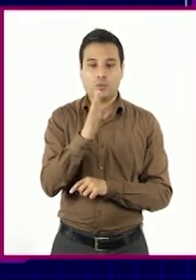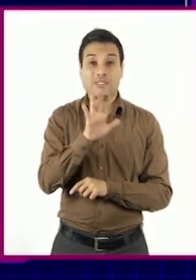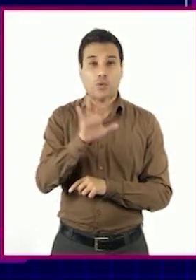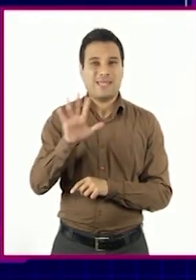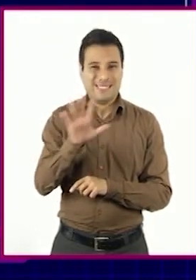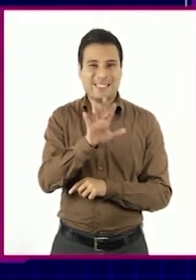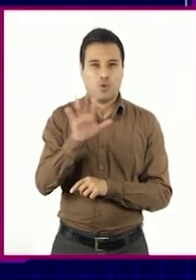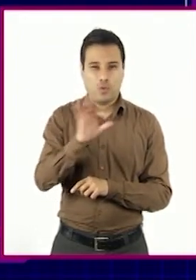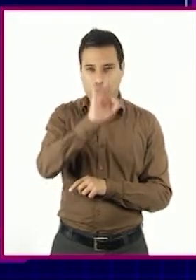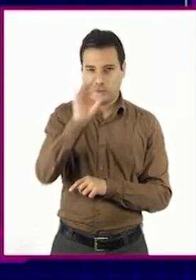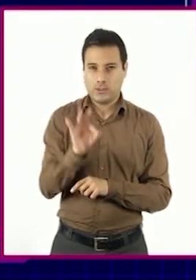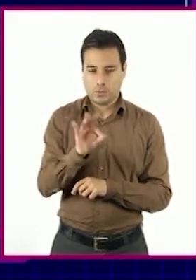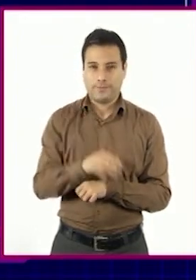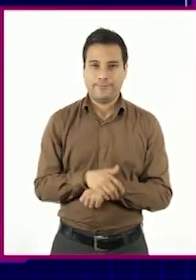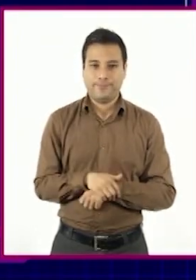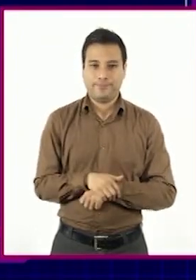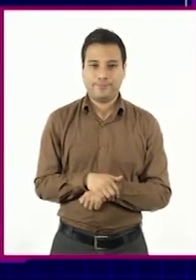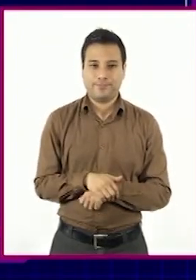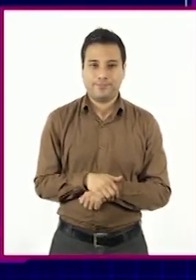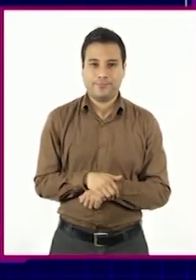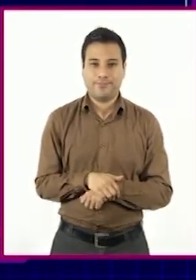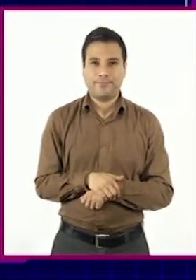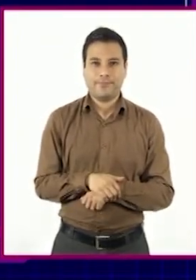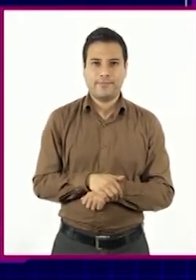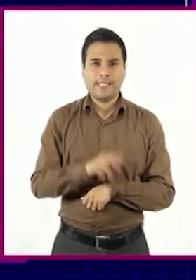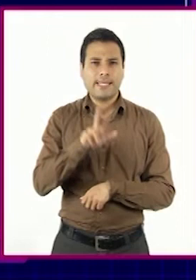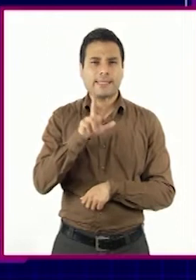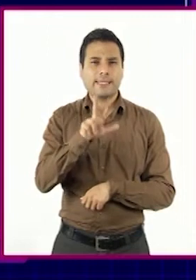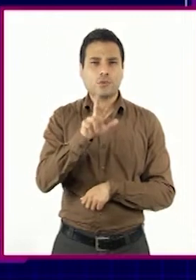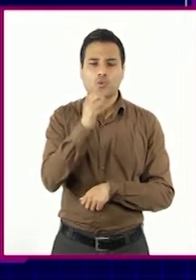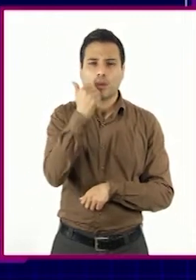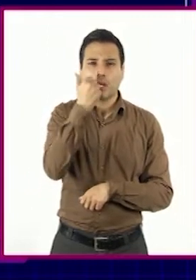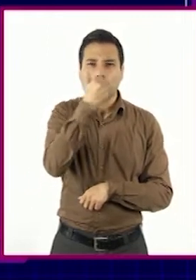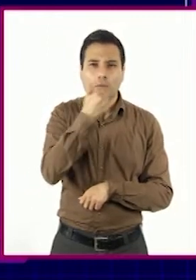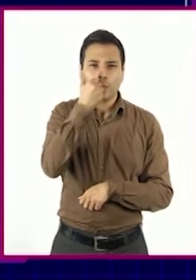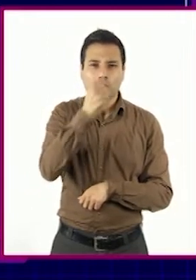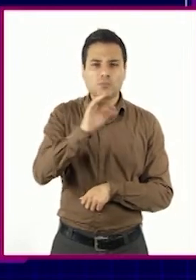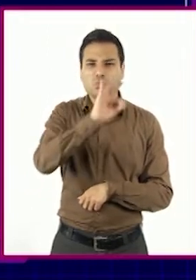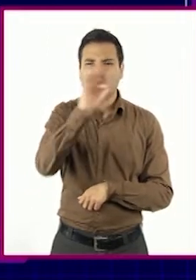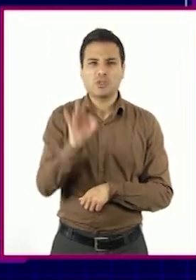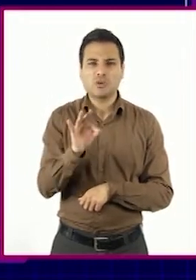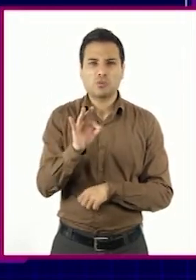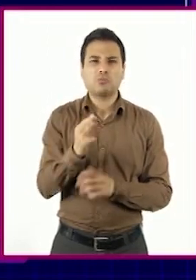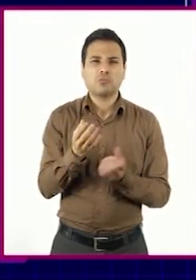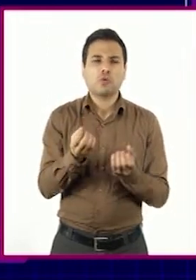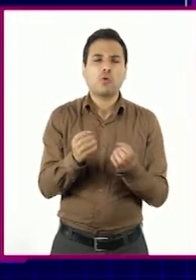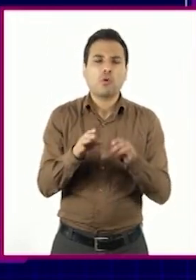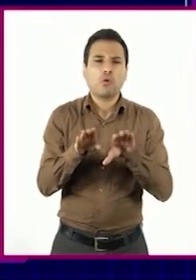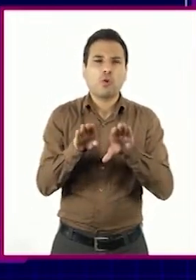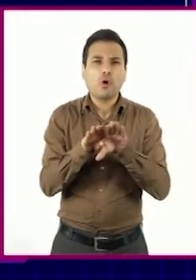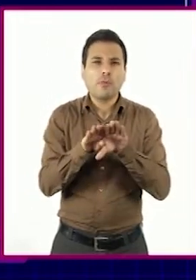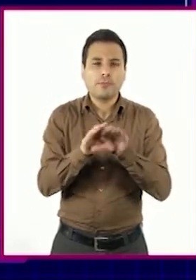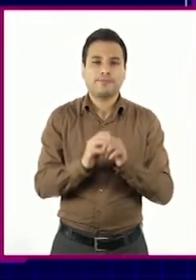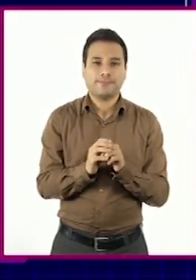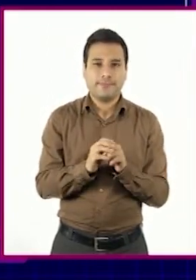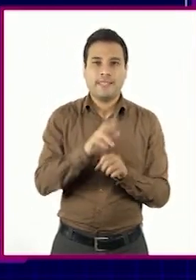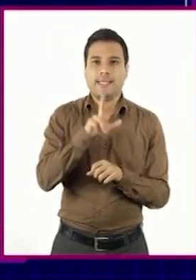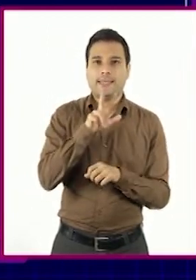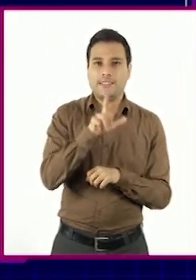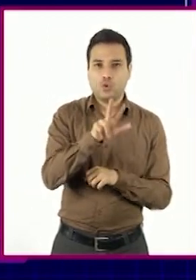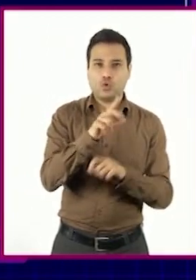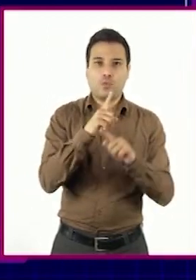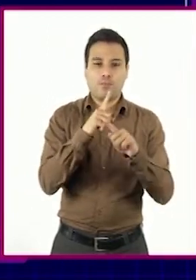55%. Para calcular el porcentaje que representan 18 alumnos de edades entre 15 y 16 años, se multiplica 18 por